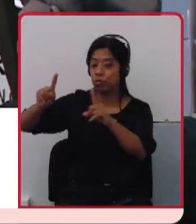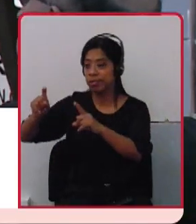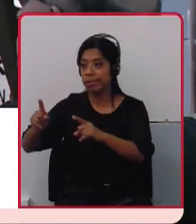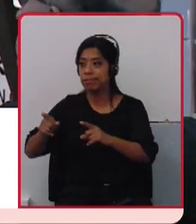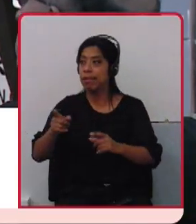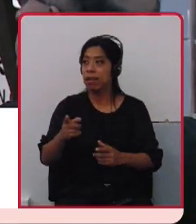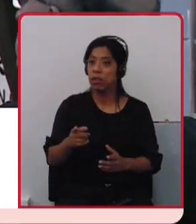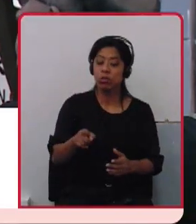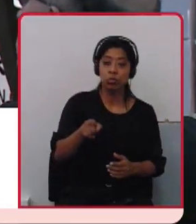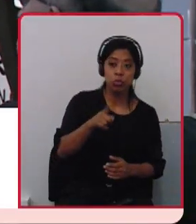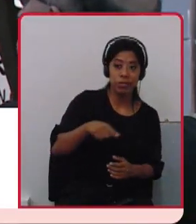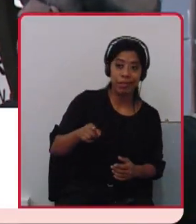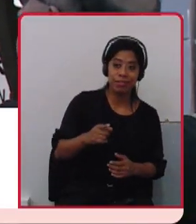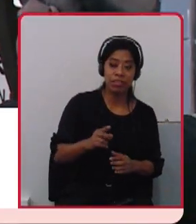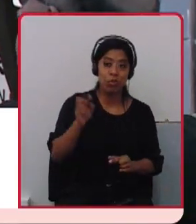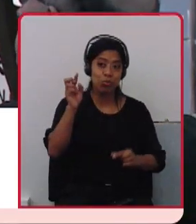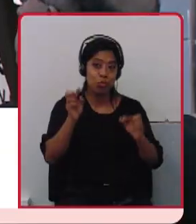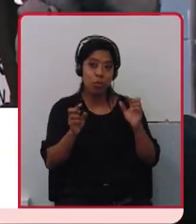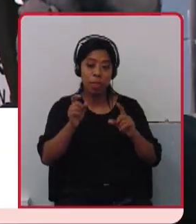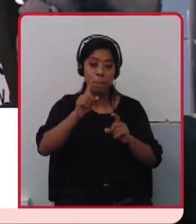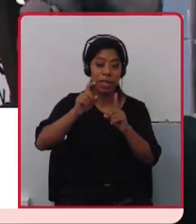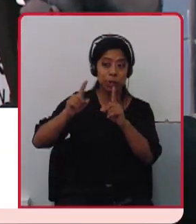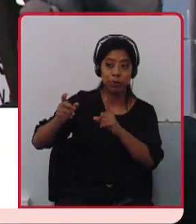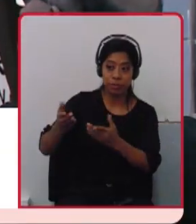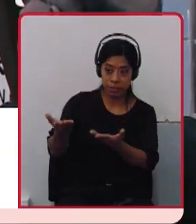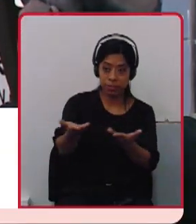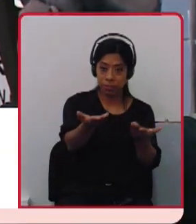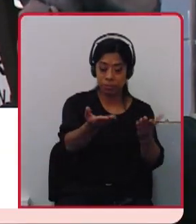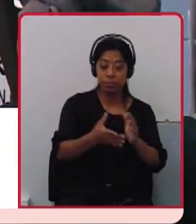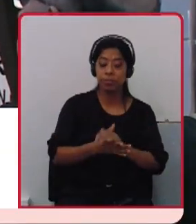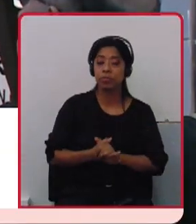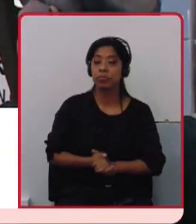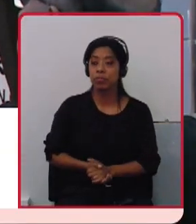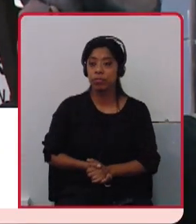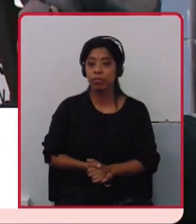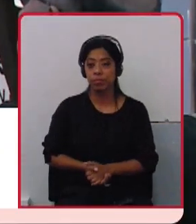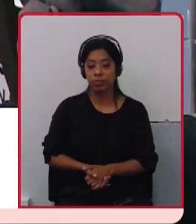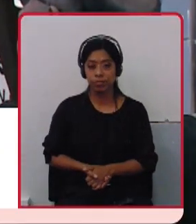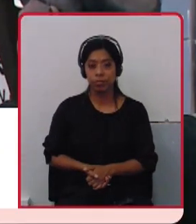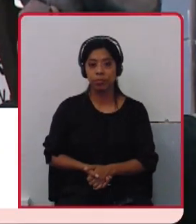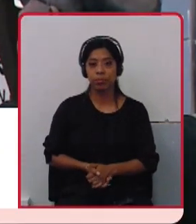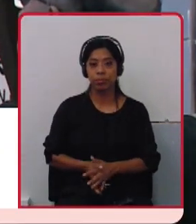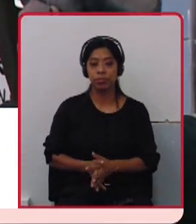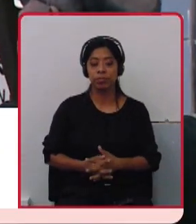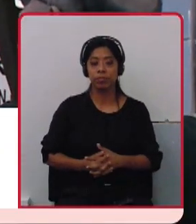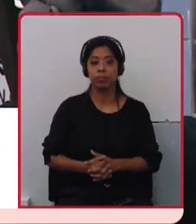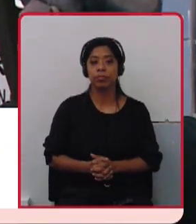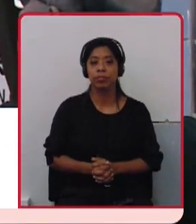participantes, de los colegas, tiene alguna consulta para Martín.